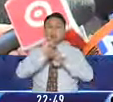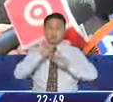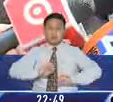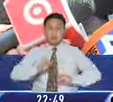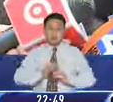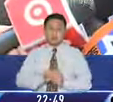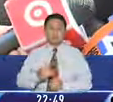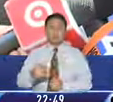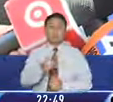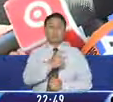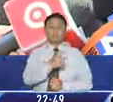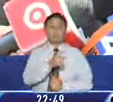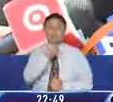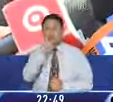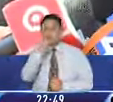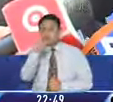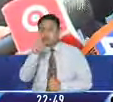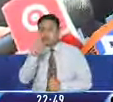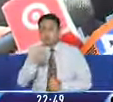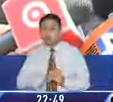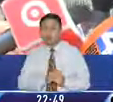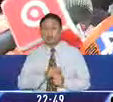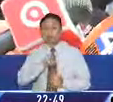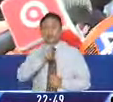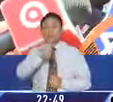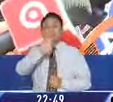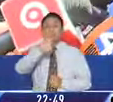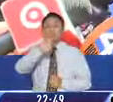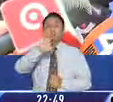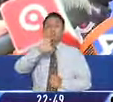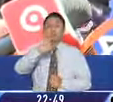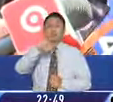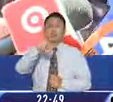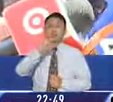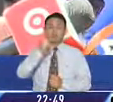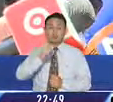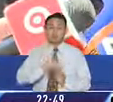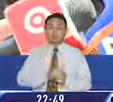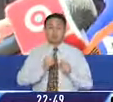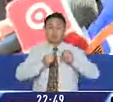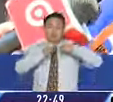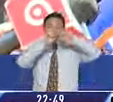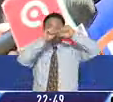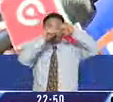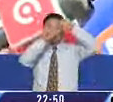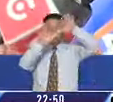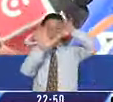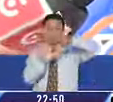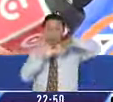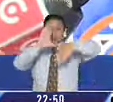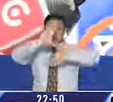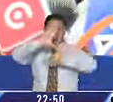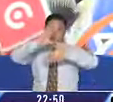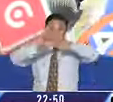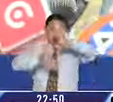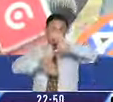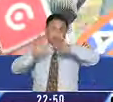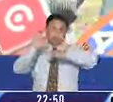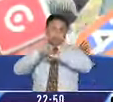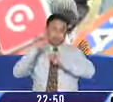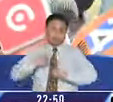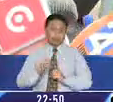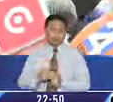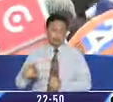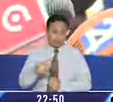www.censoecuador.gov.es. Hay una pestaña que se llama Ubícanos y en esa pestaña se despliega el mapa del Ecuador. Dentro del mapa del Ecuador, ustedes